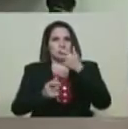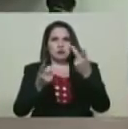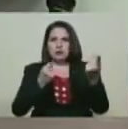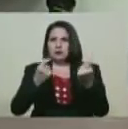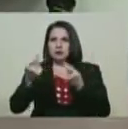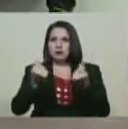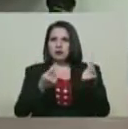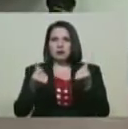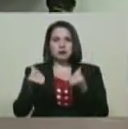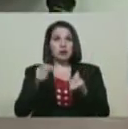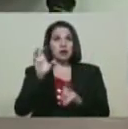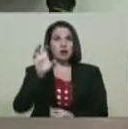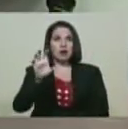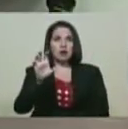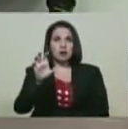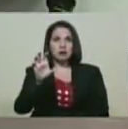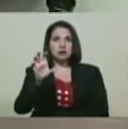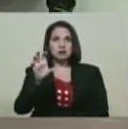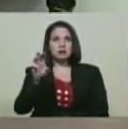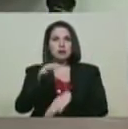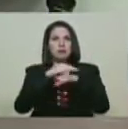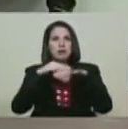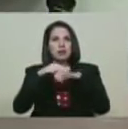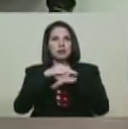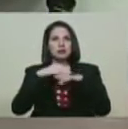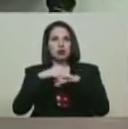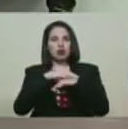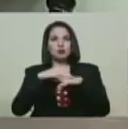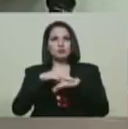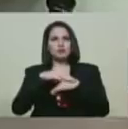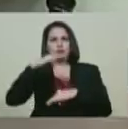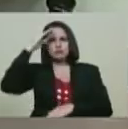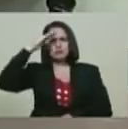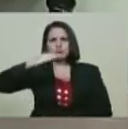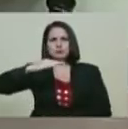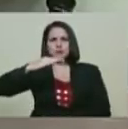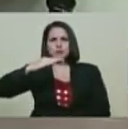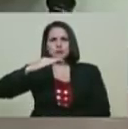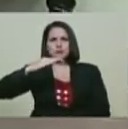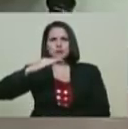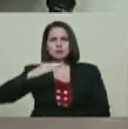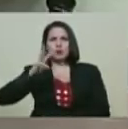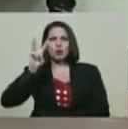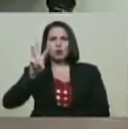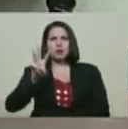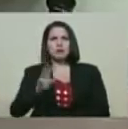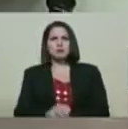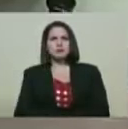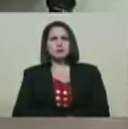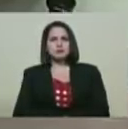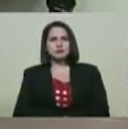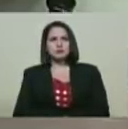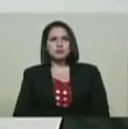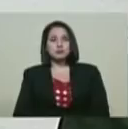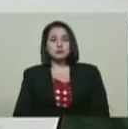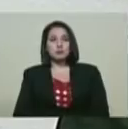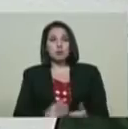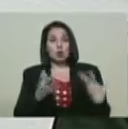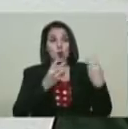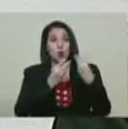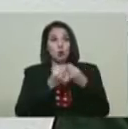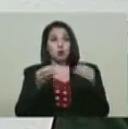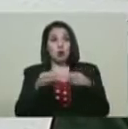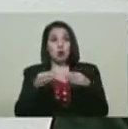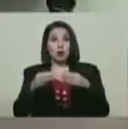país, compañero ministro, comandante Wilmar Castro Soteldo, junto al equipo